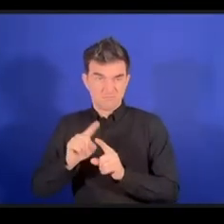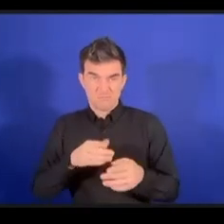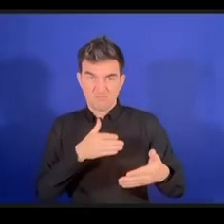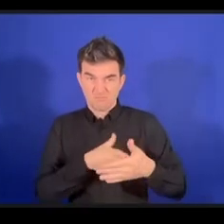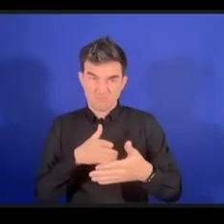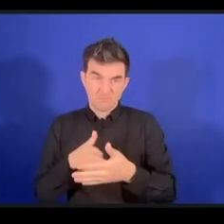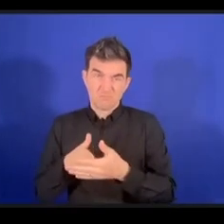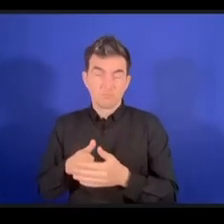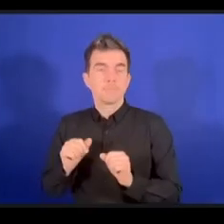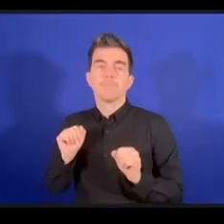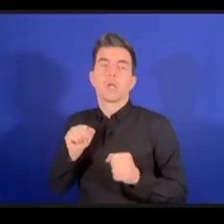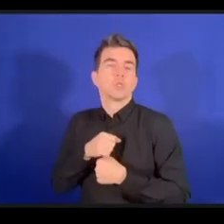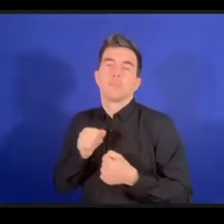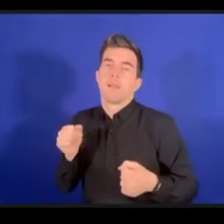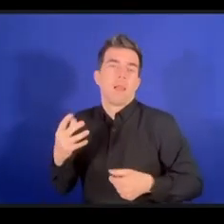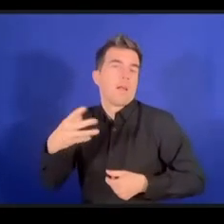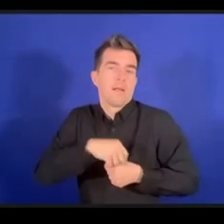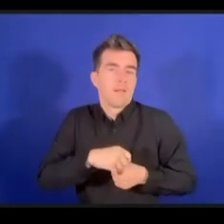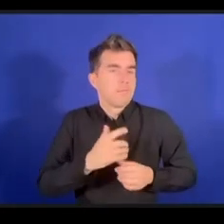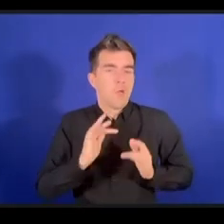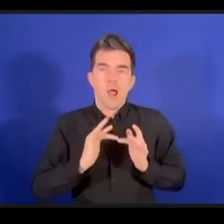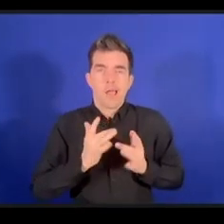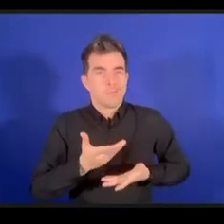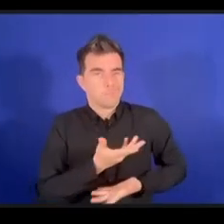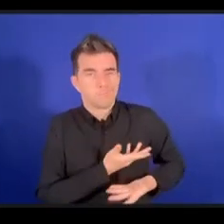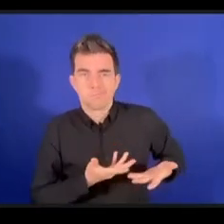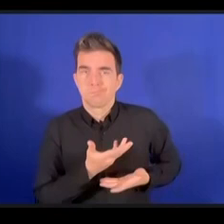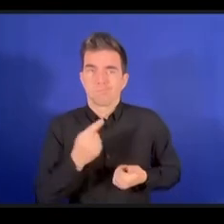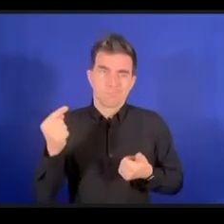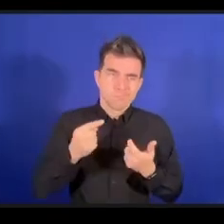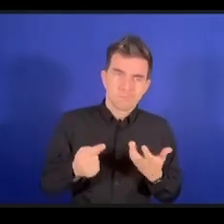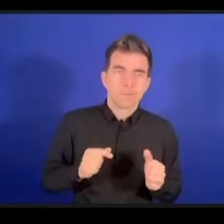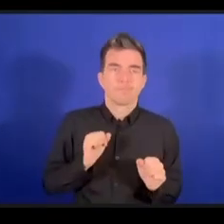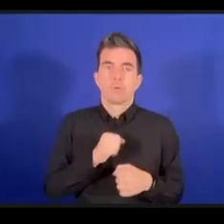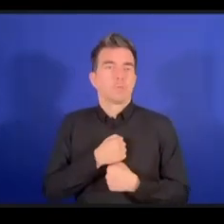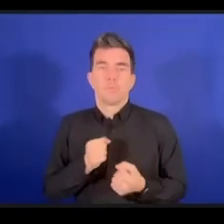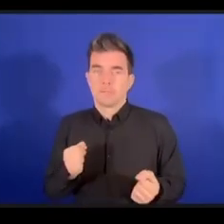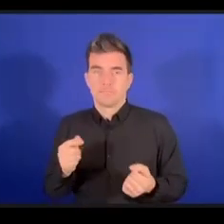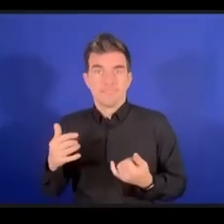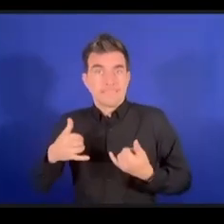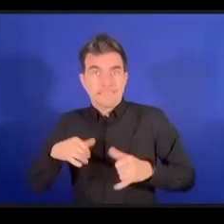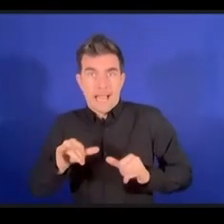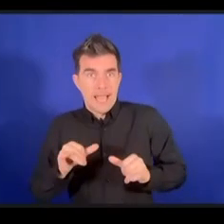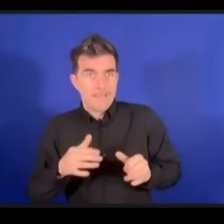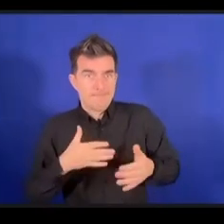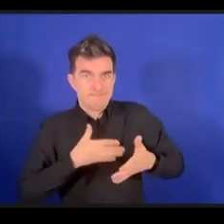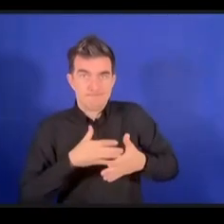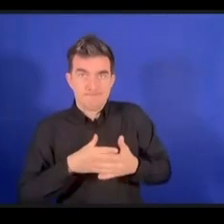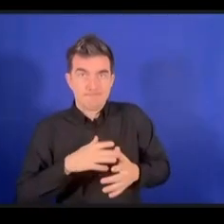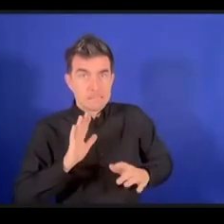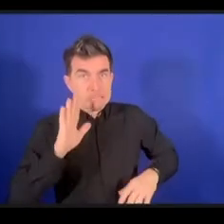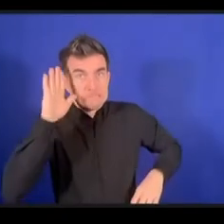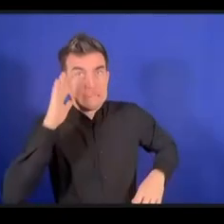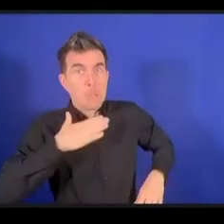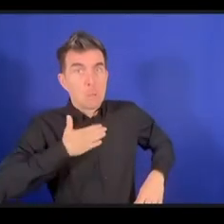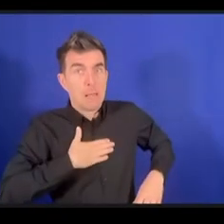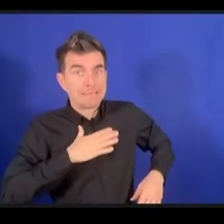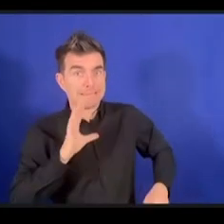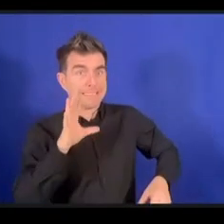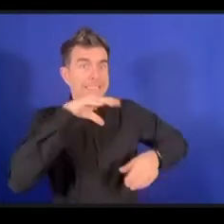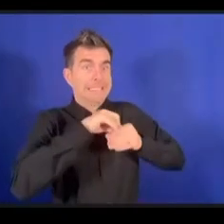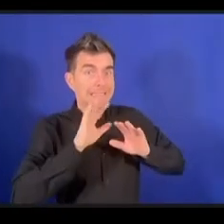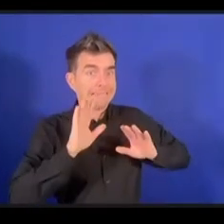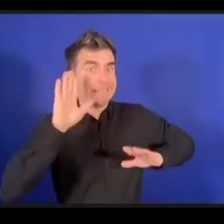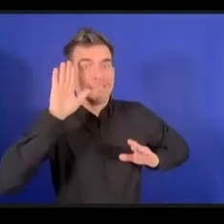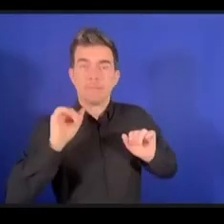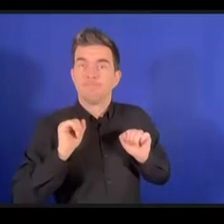quizás Pues también queden fuera de la participación en el alcance de los ods y otros procesos